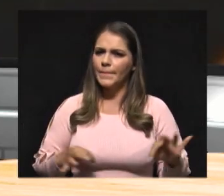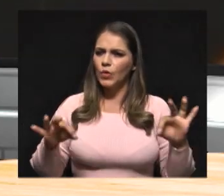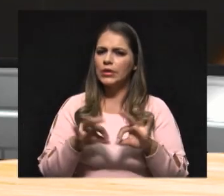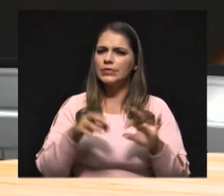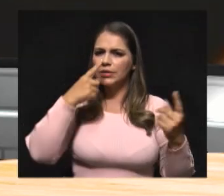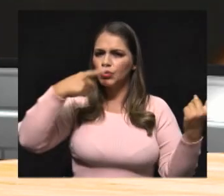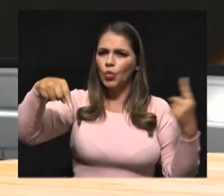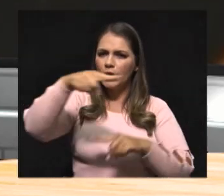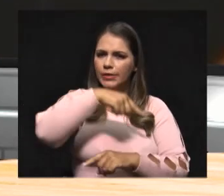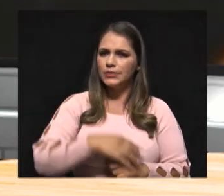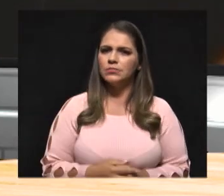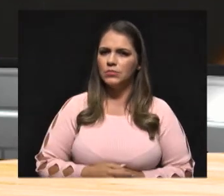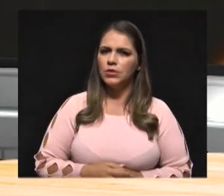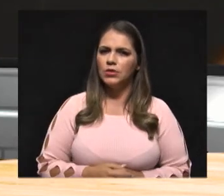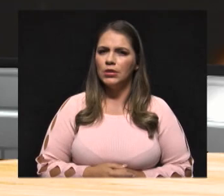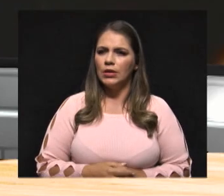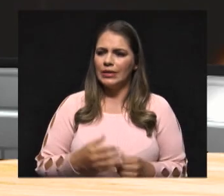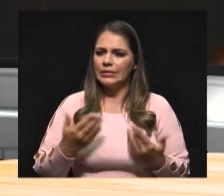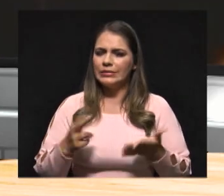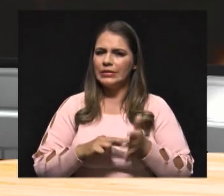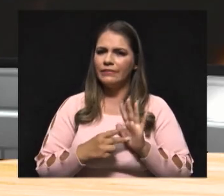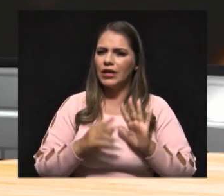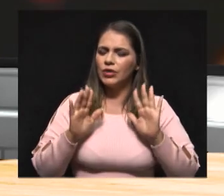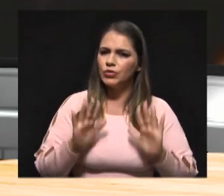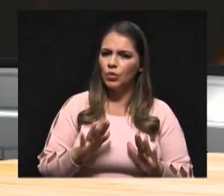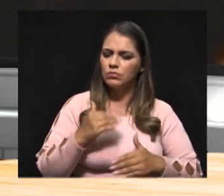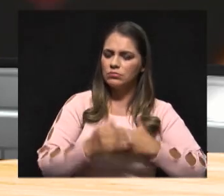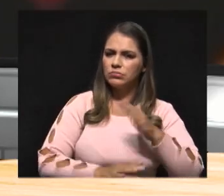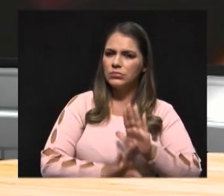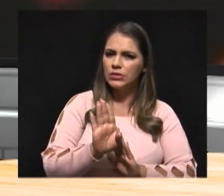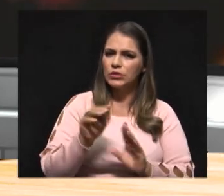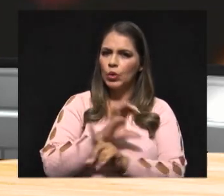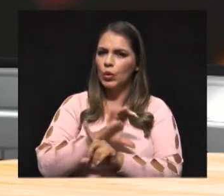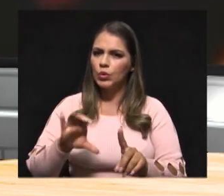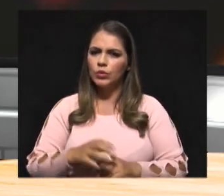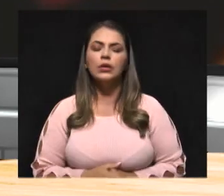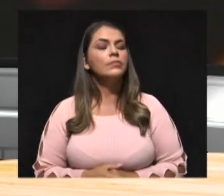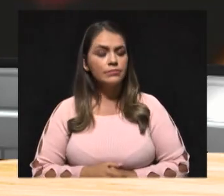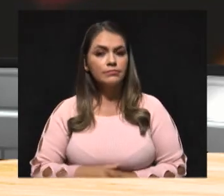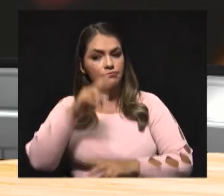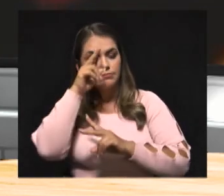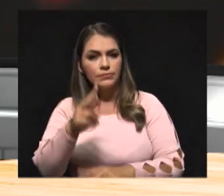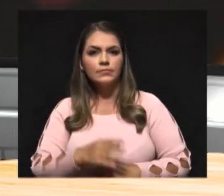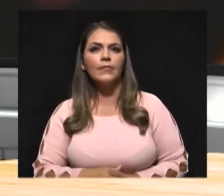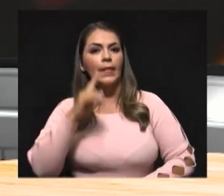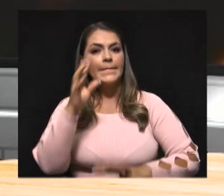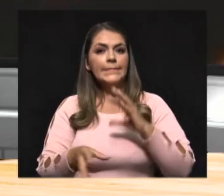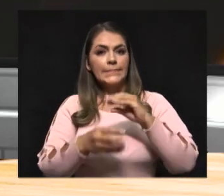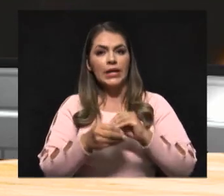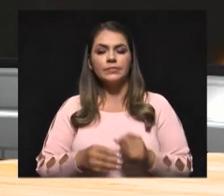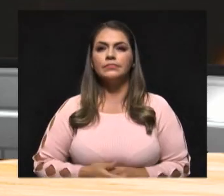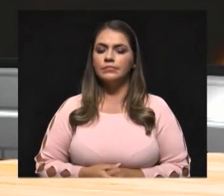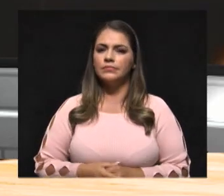el turismo aporte en esa construcción de lo que es el desarrollo y el respeto por la cultura y que a la vez ellos se conviertan en un motor